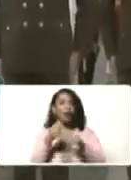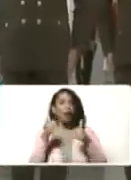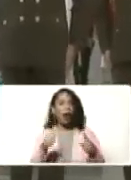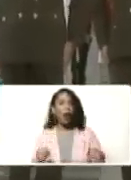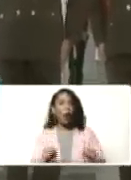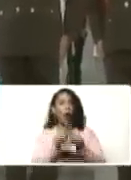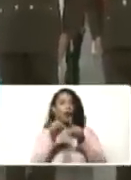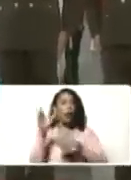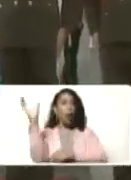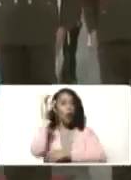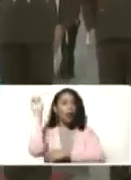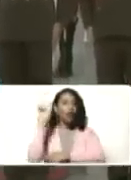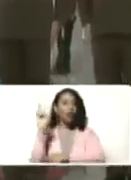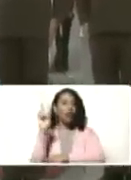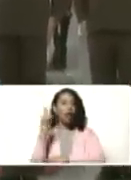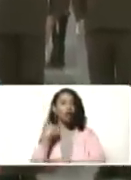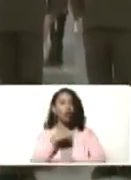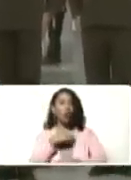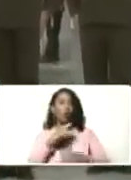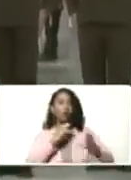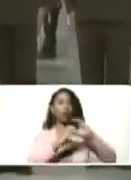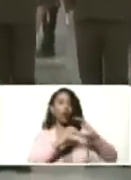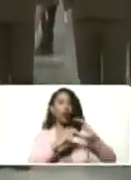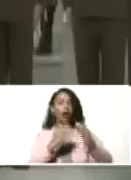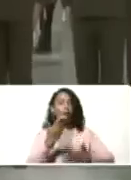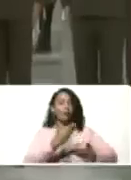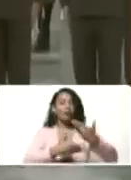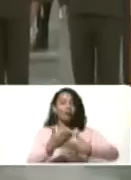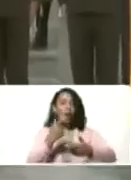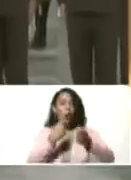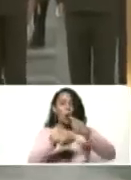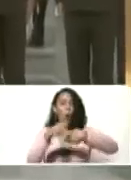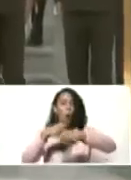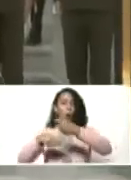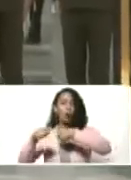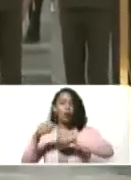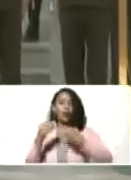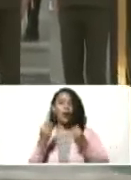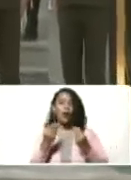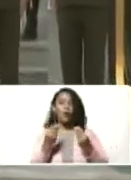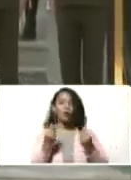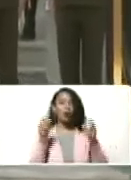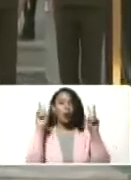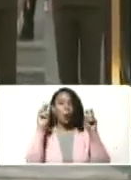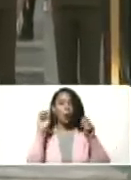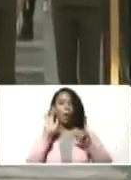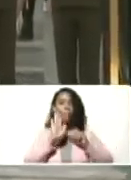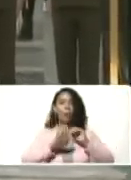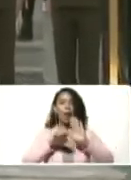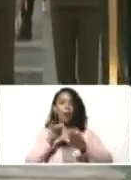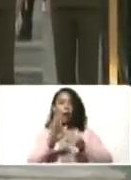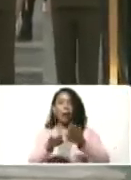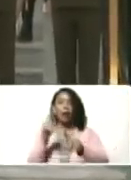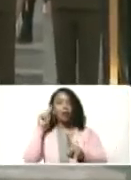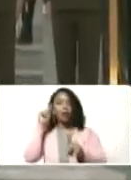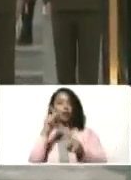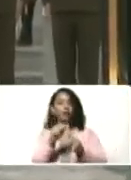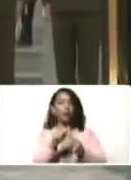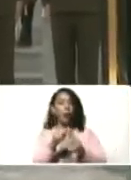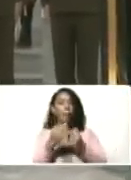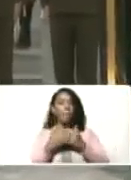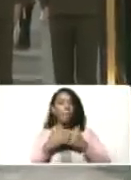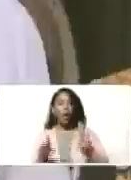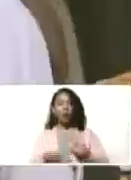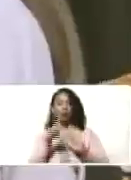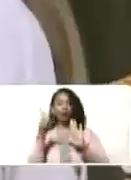de Colombia y Venezuela. Hemos conversado sobre las relaciones comerciales, económicas, los nuevos pasos hacia una apertura total